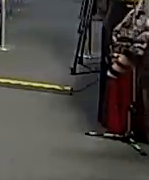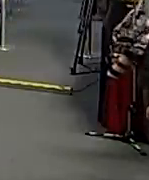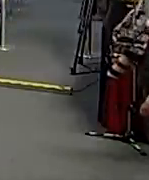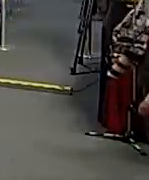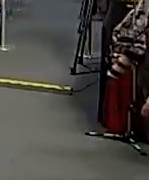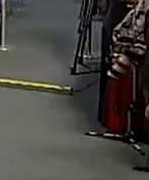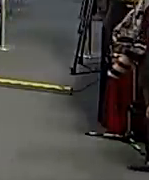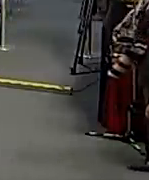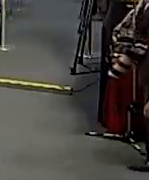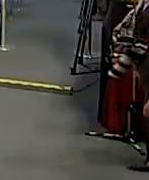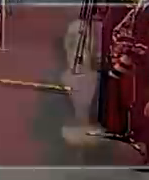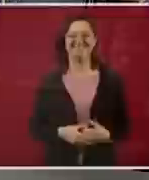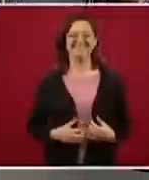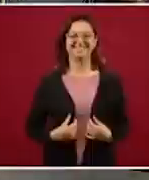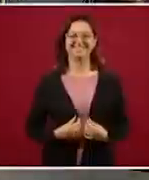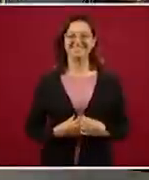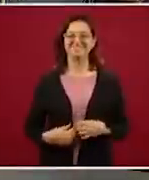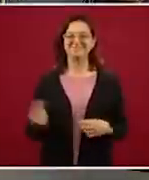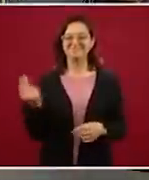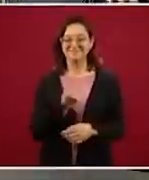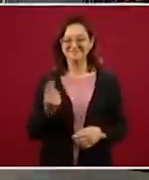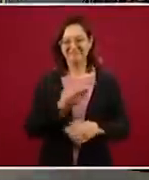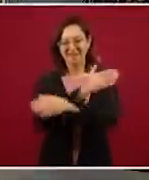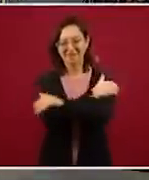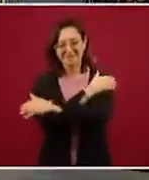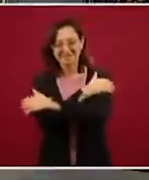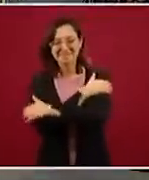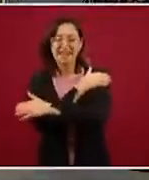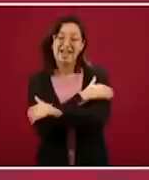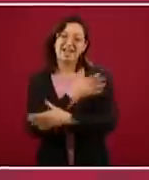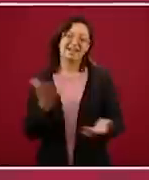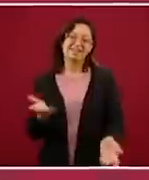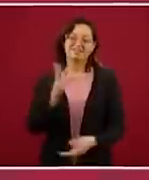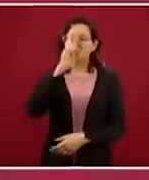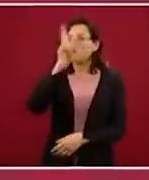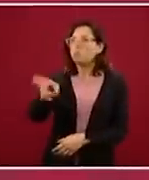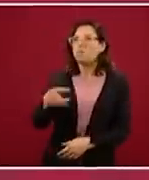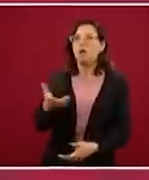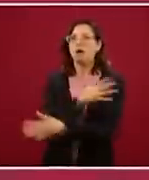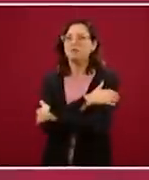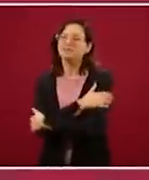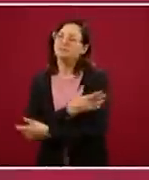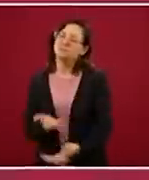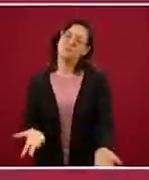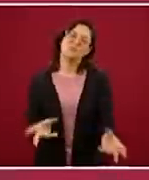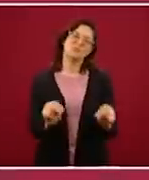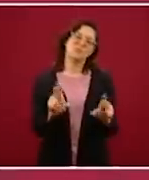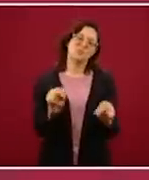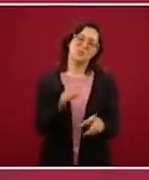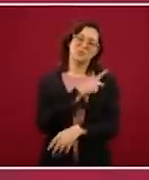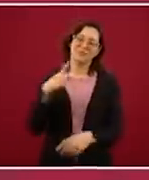uno abrazar, hay que abrazarse, ¿eh? Sí, no pasa nada, o sea,